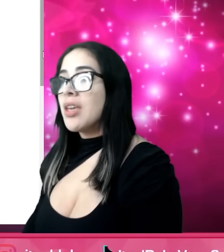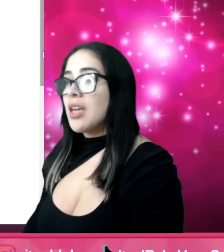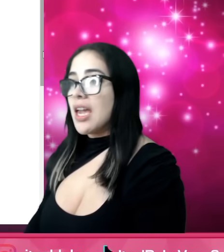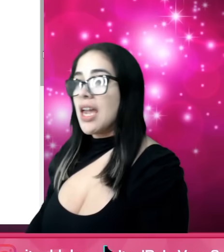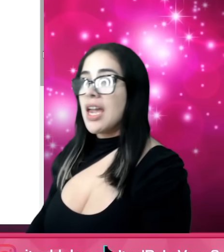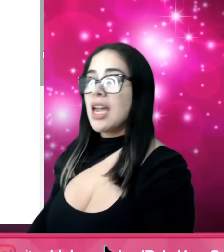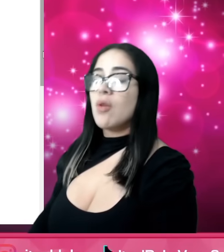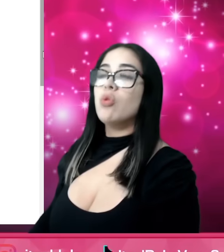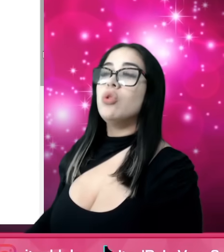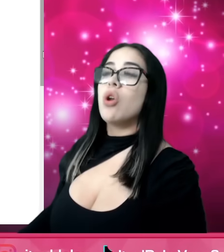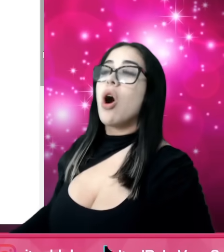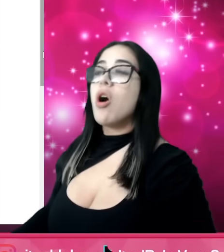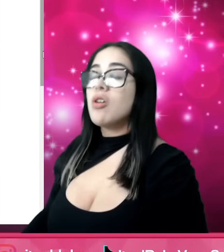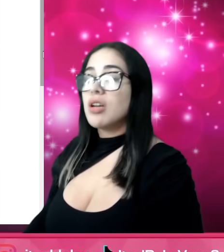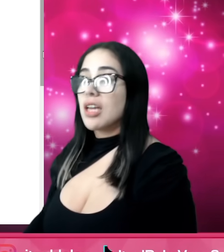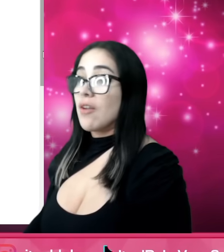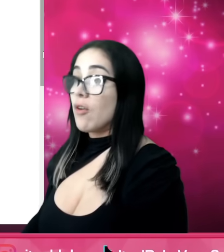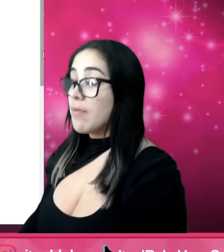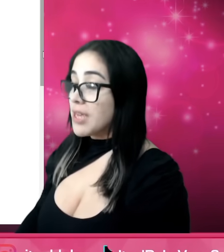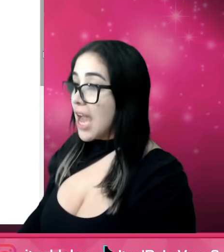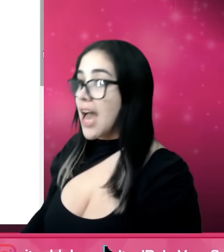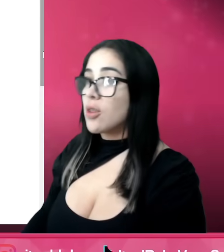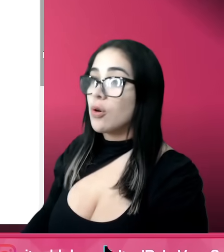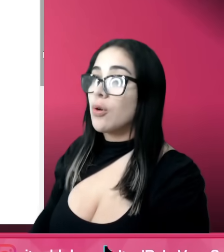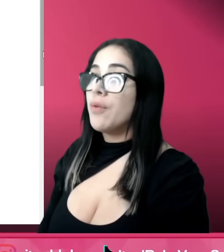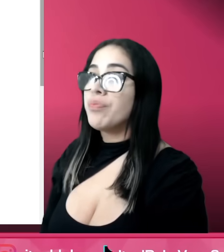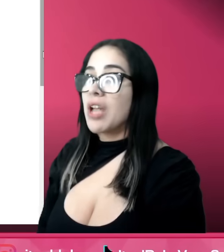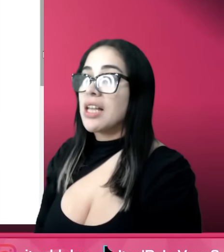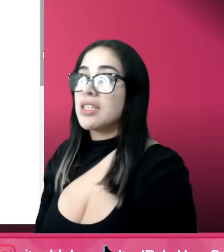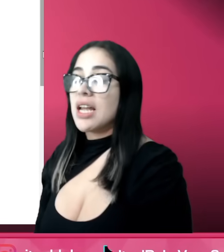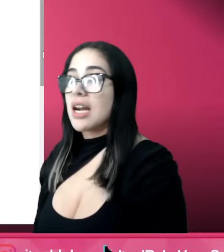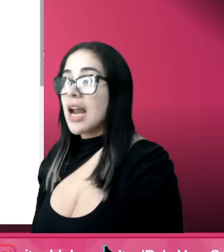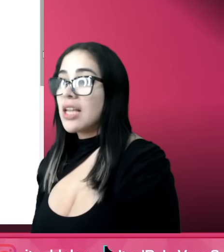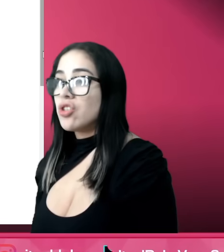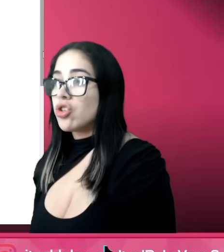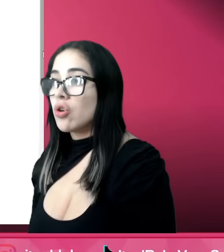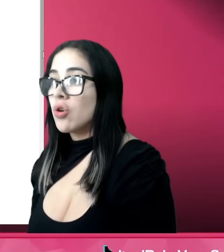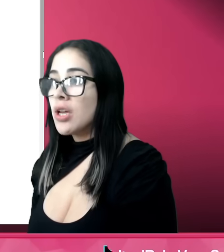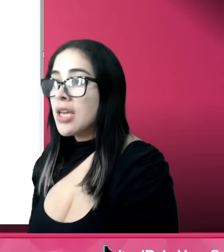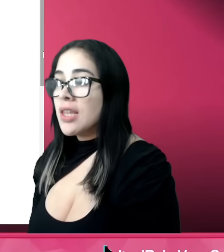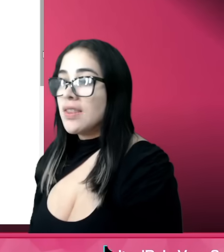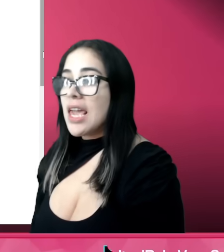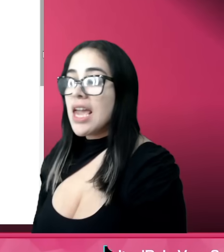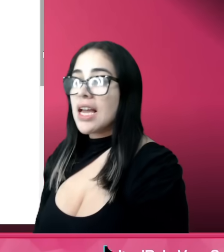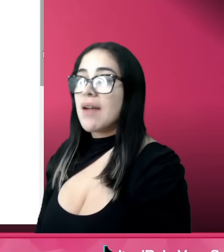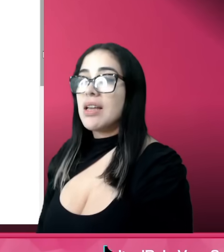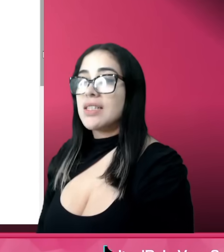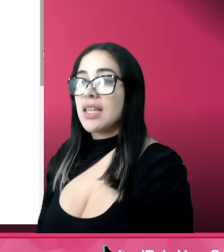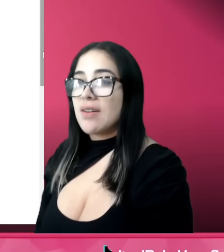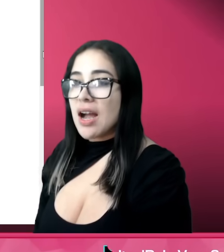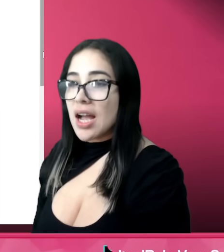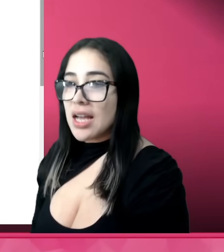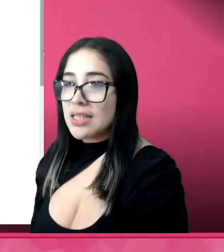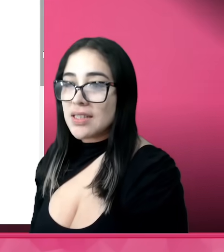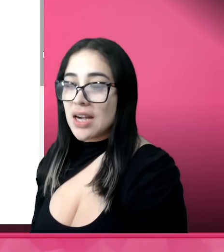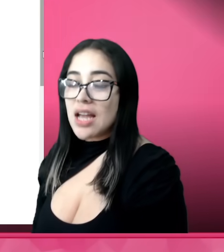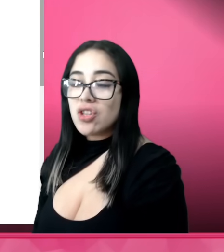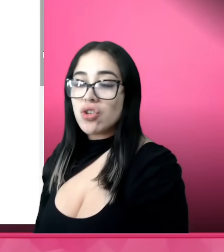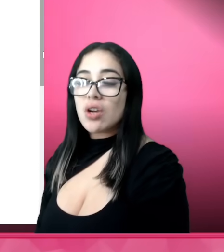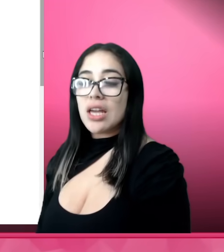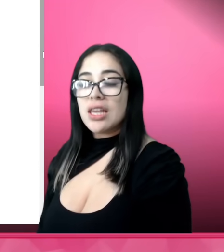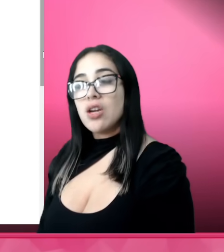manera eh un dron que fue enviado hacia el rancho de Cabeza de Vaca